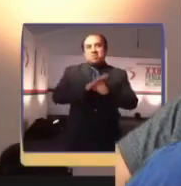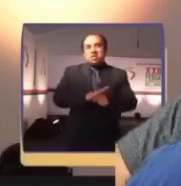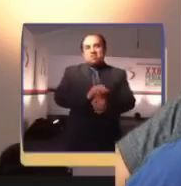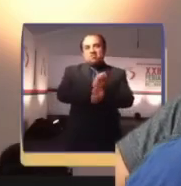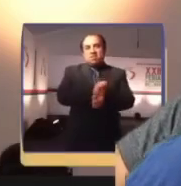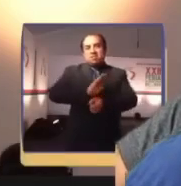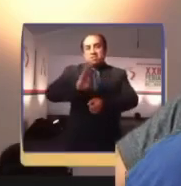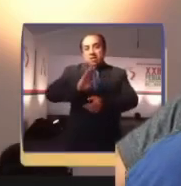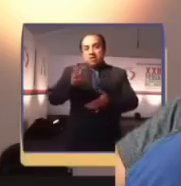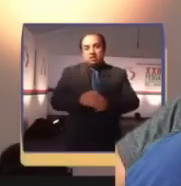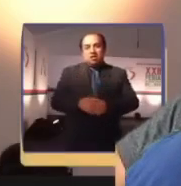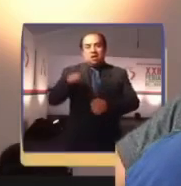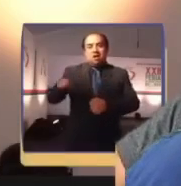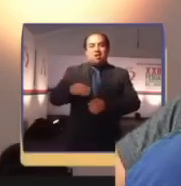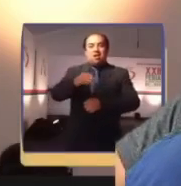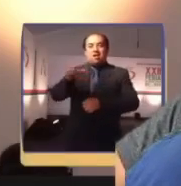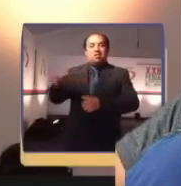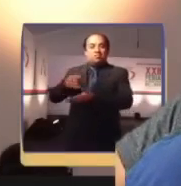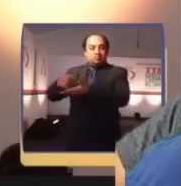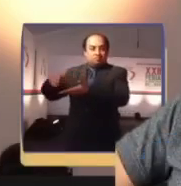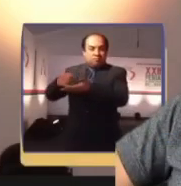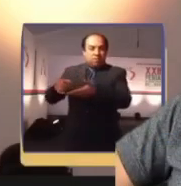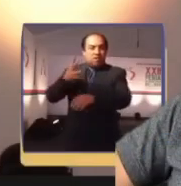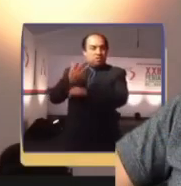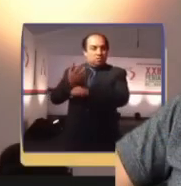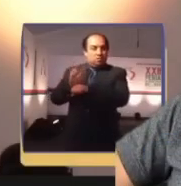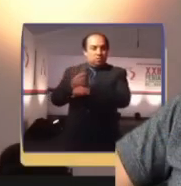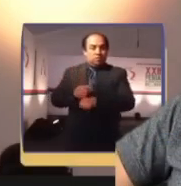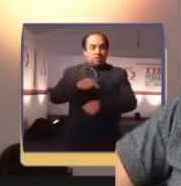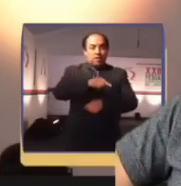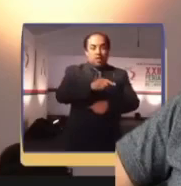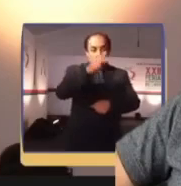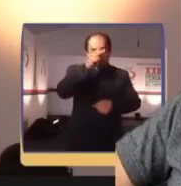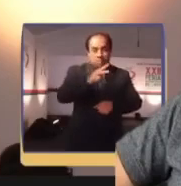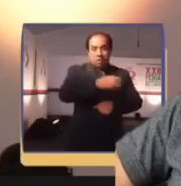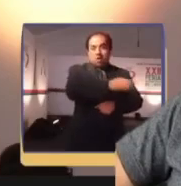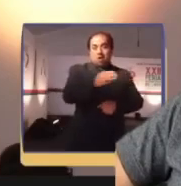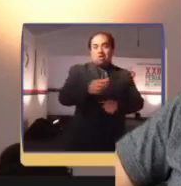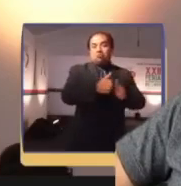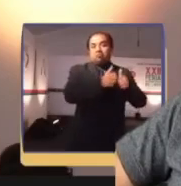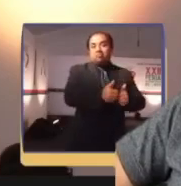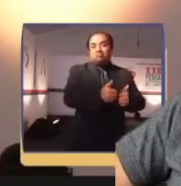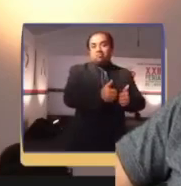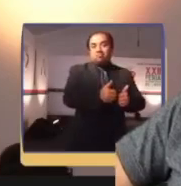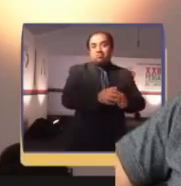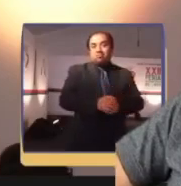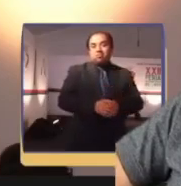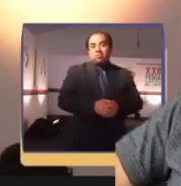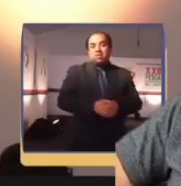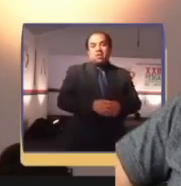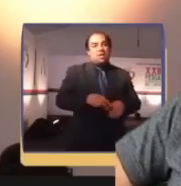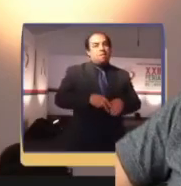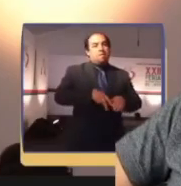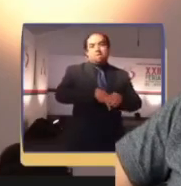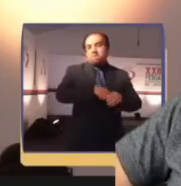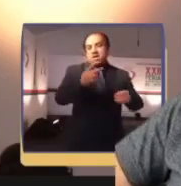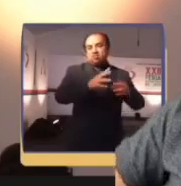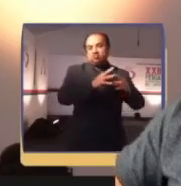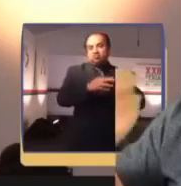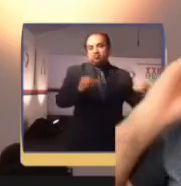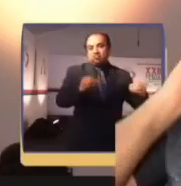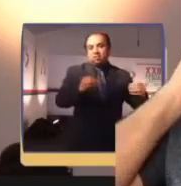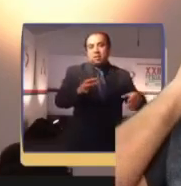en los campos de Estados Unidos y además se quedó el campo mexicano Guillermo desierto porque